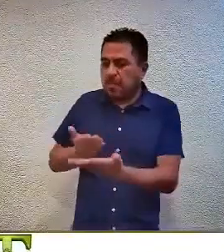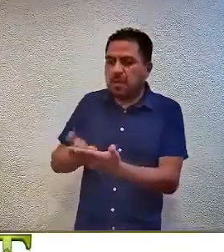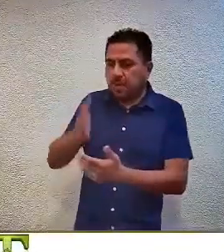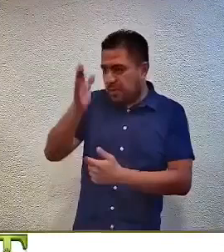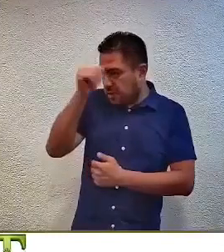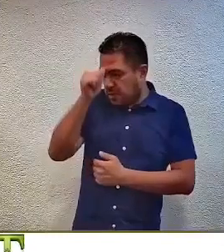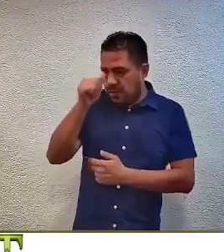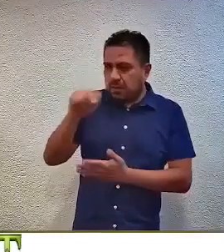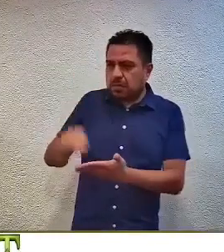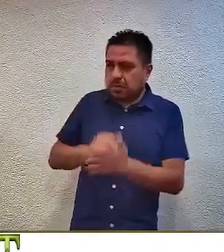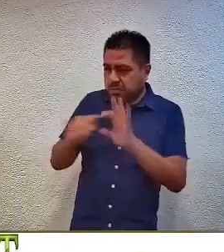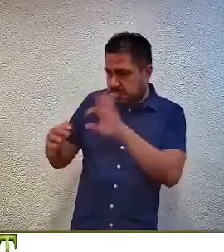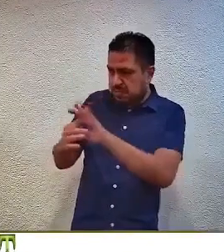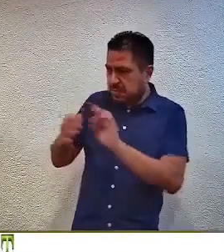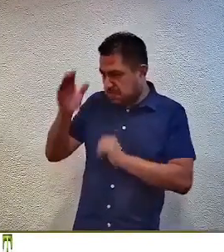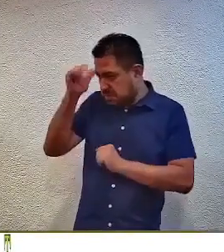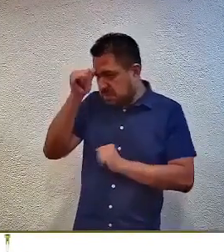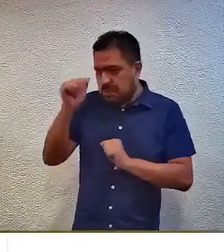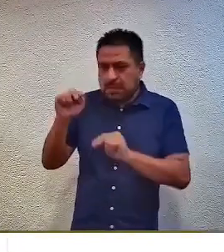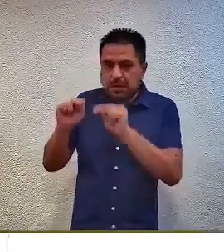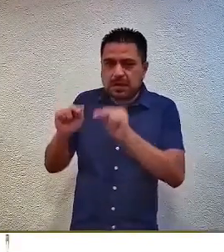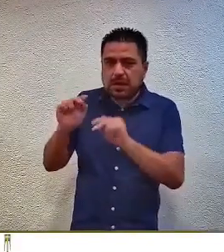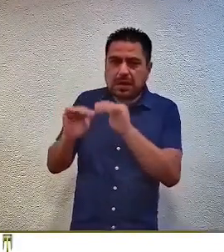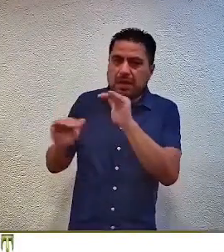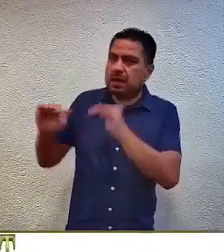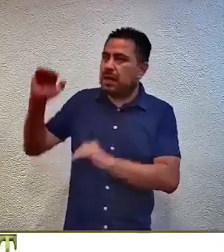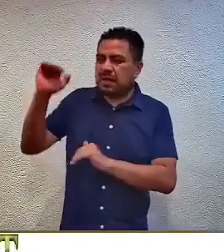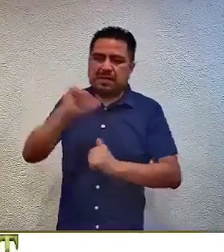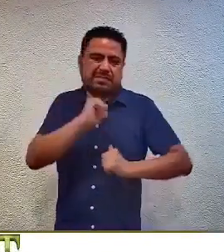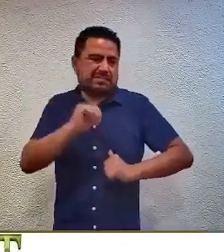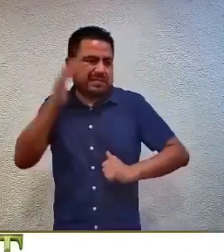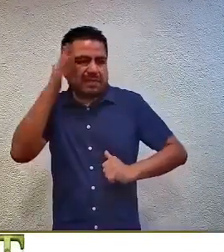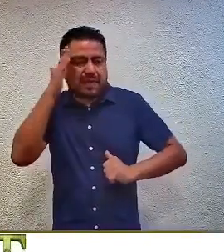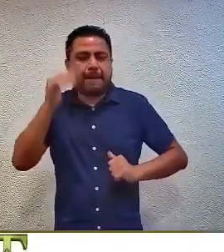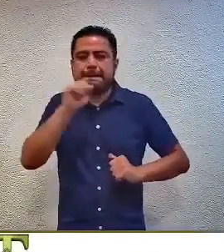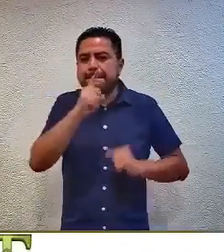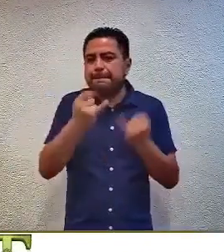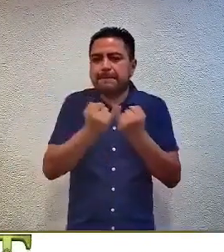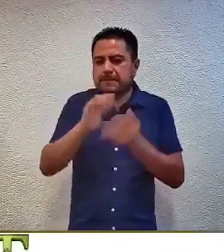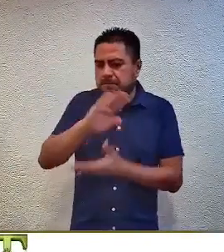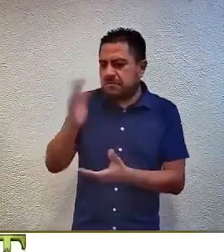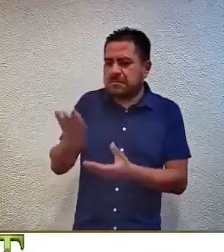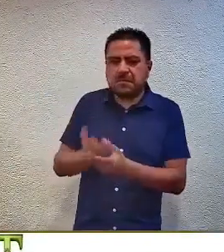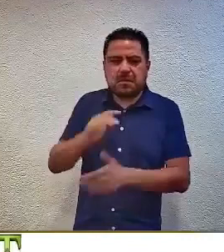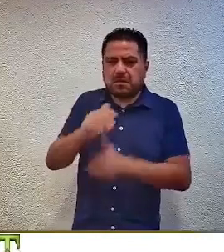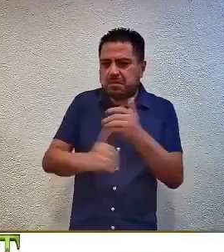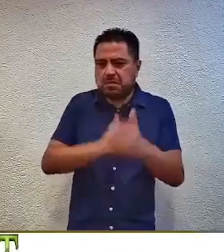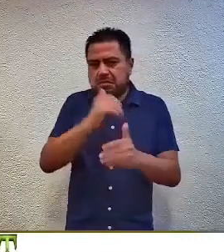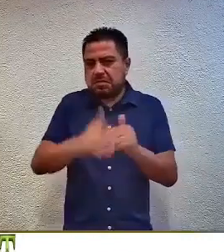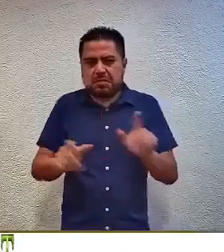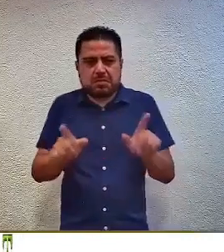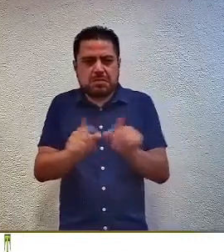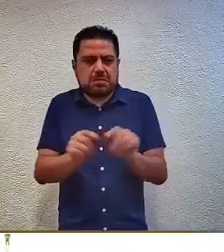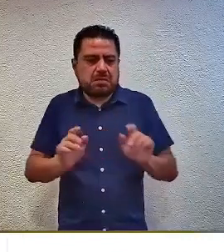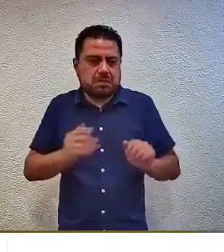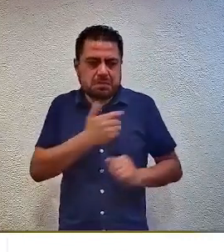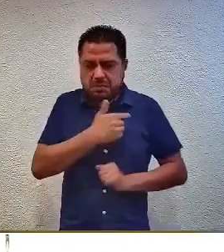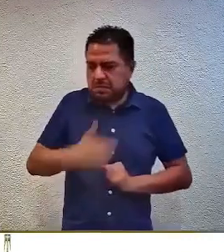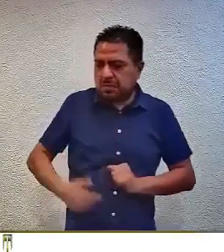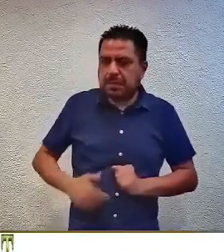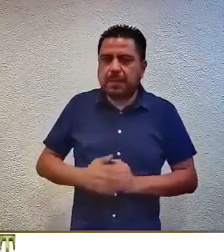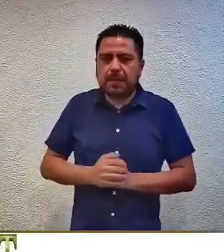del convenio, elevarlo a la categoría de laudo ejecutoriado y el archivo del asunto como concluido. Es la cuenta, magistrada